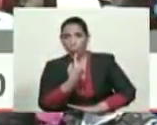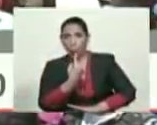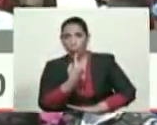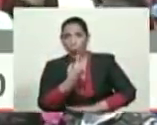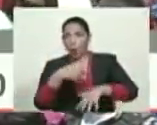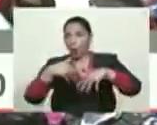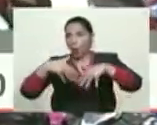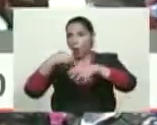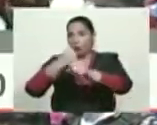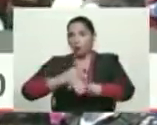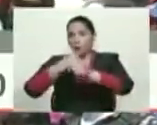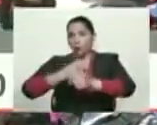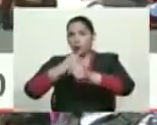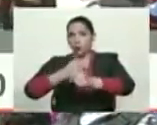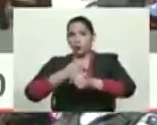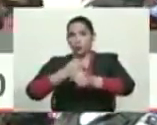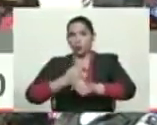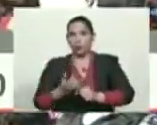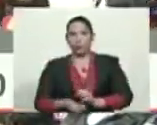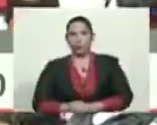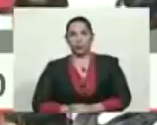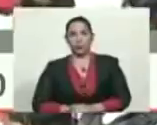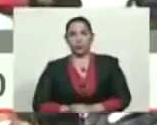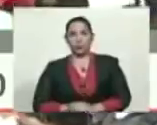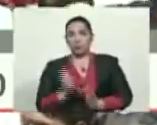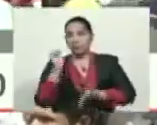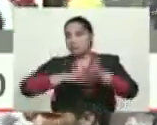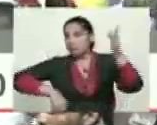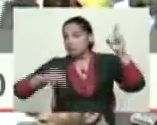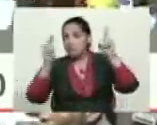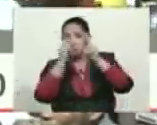soldados a pie en burro, sin conocer